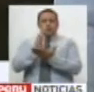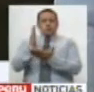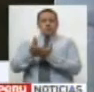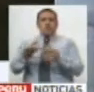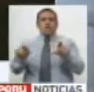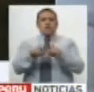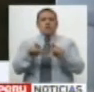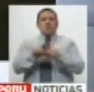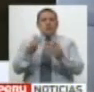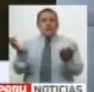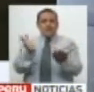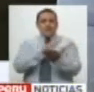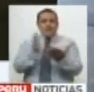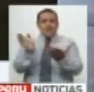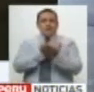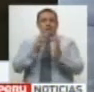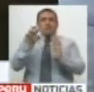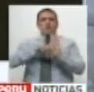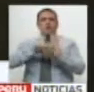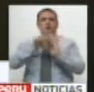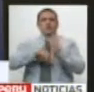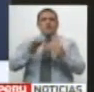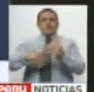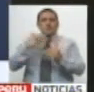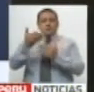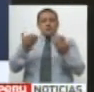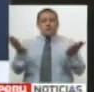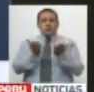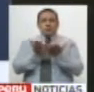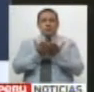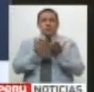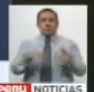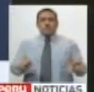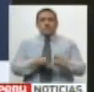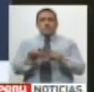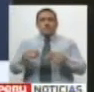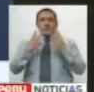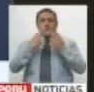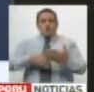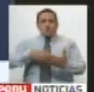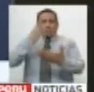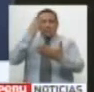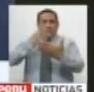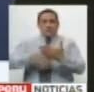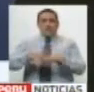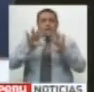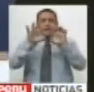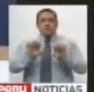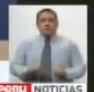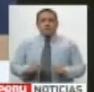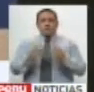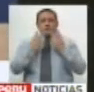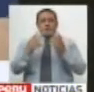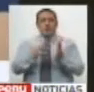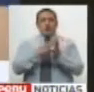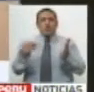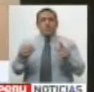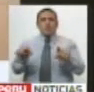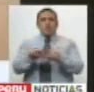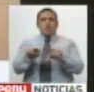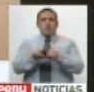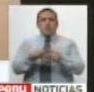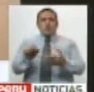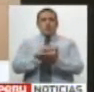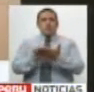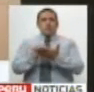al libro Evaluación de Programas de Posgrado, Guía de Autoevaluación del PhD Víctor Cruz Cardona,